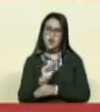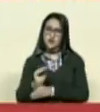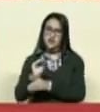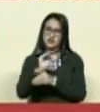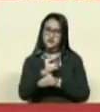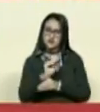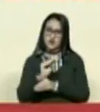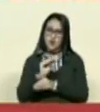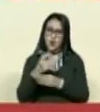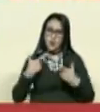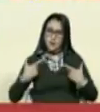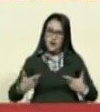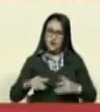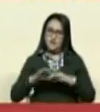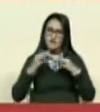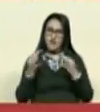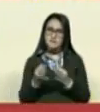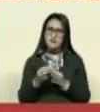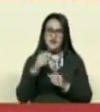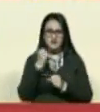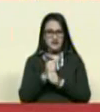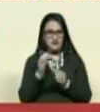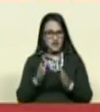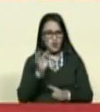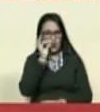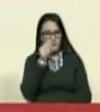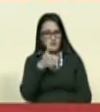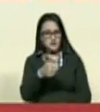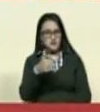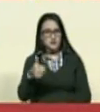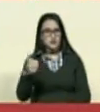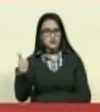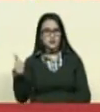ser humano, de la familia, del trabajador, la trabajadora.